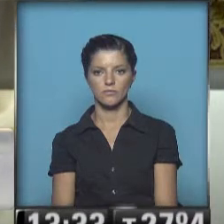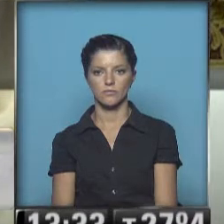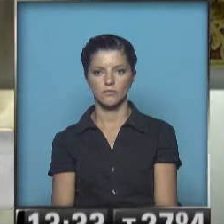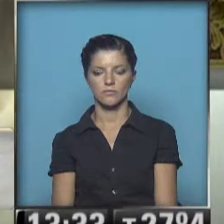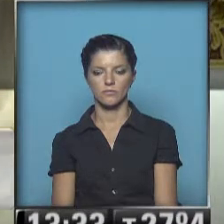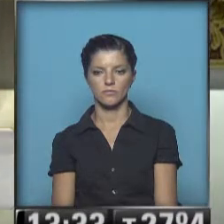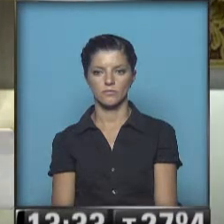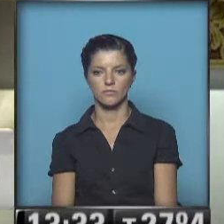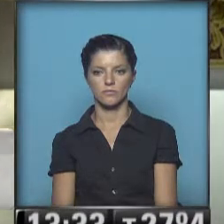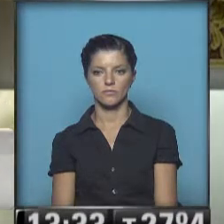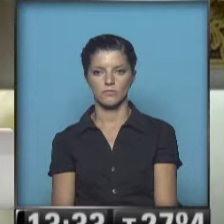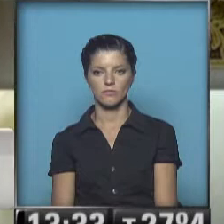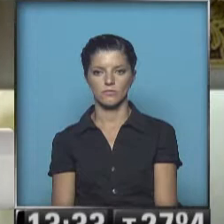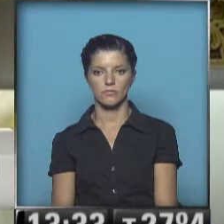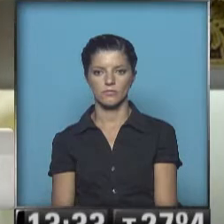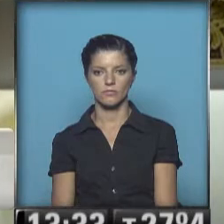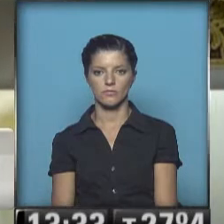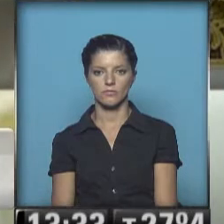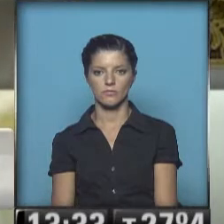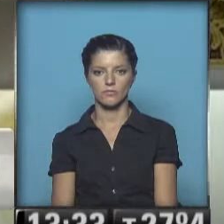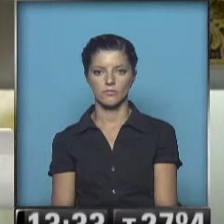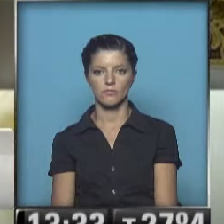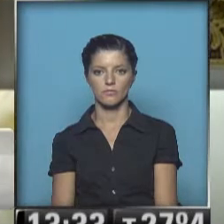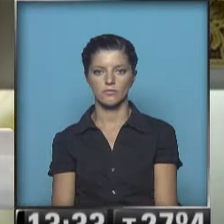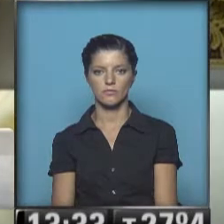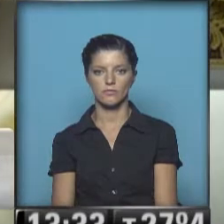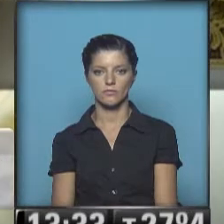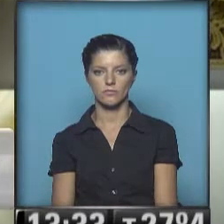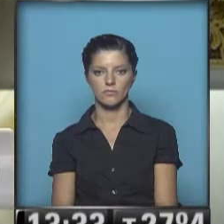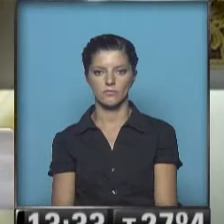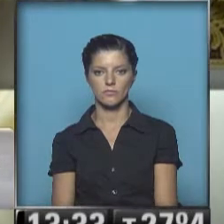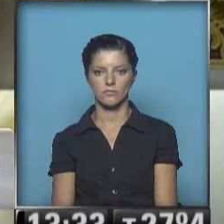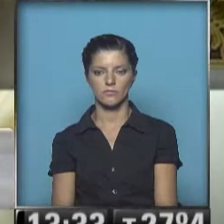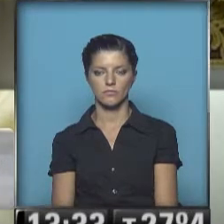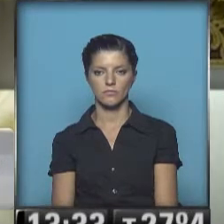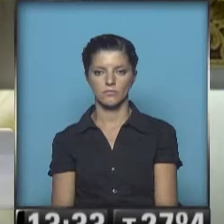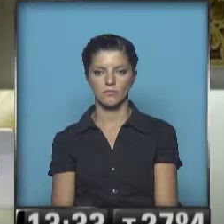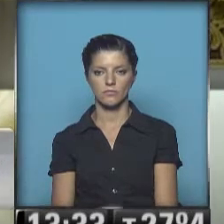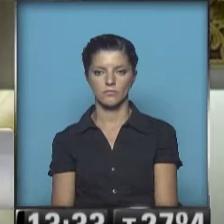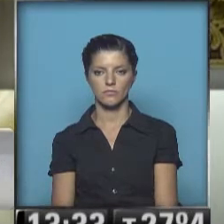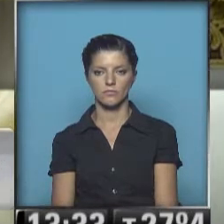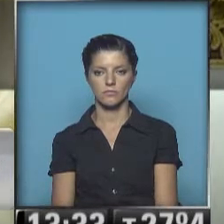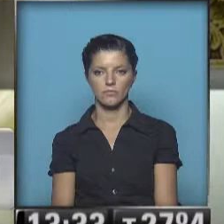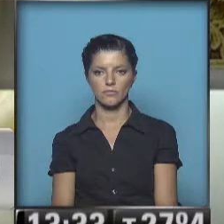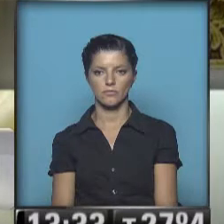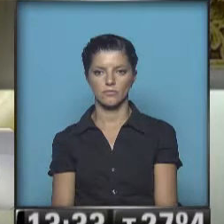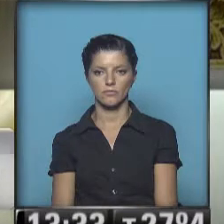folle sterminio che i vostri antenati hanno crudelmente patito.